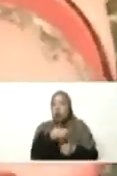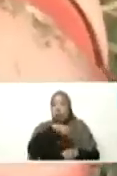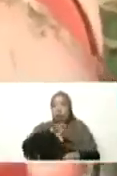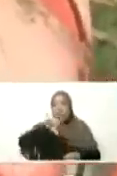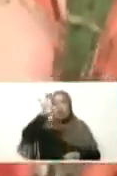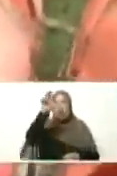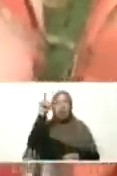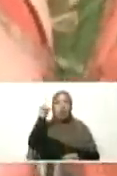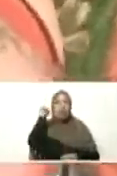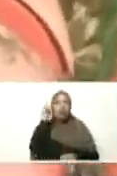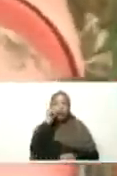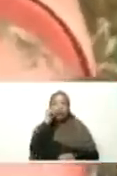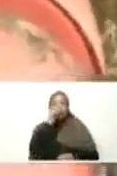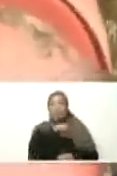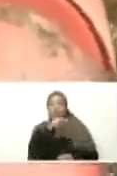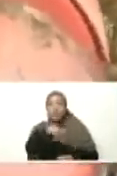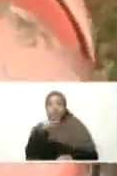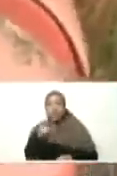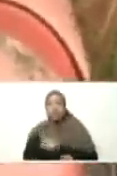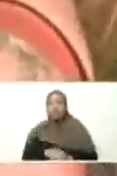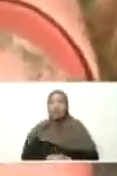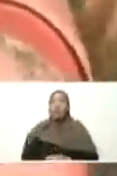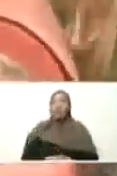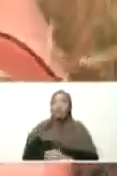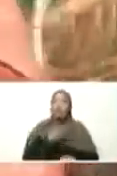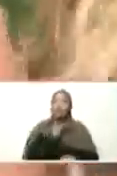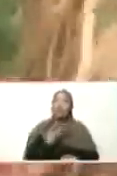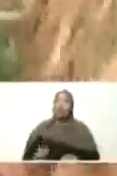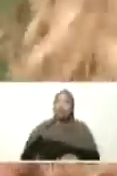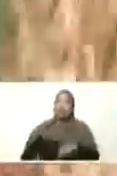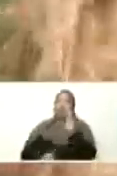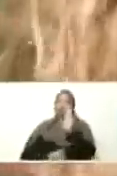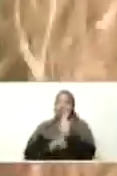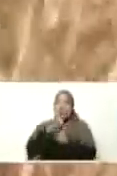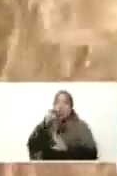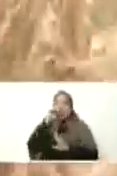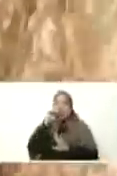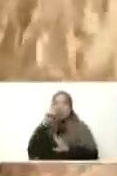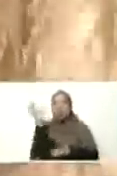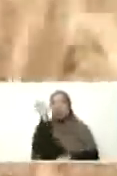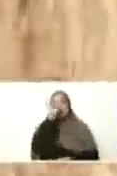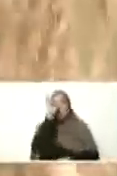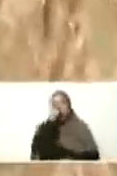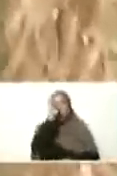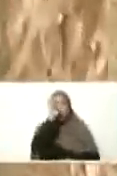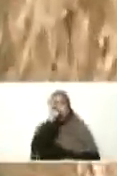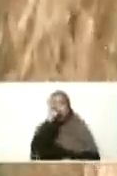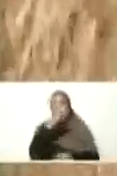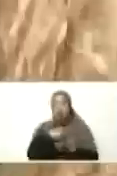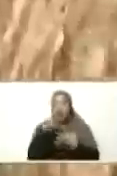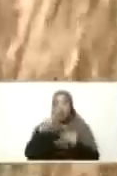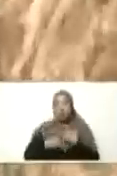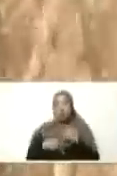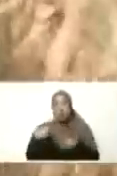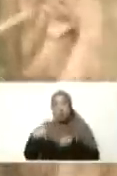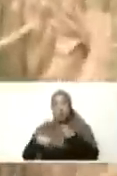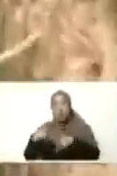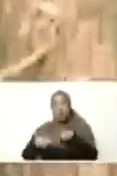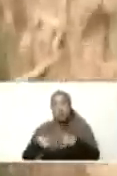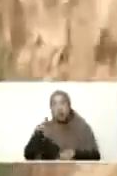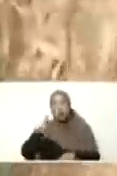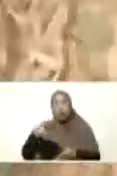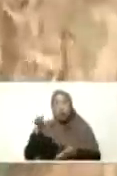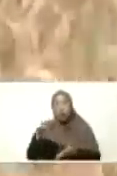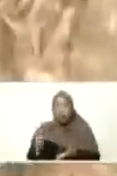La patria de Maizanta. Así es. Presidente, aquí estamos desarrollando proyectos porcinos. Todas aquellas montañas que usted ve, ahí hay productores de café.